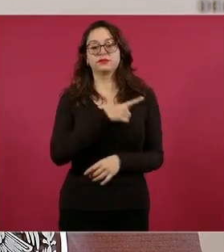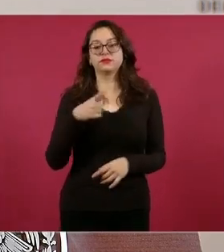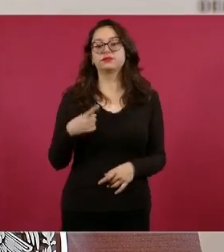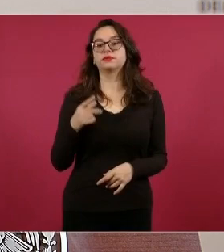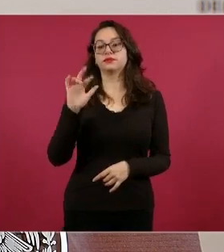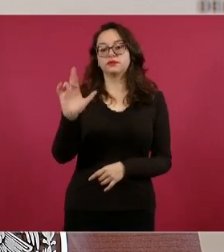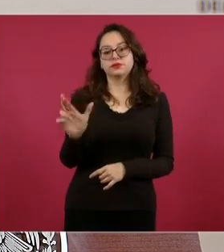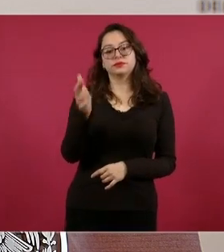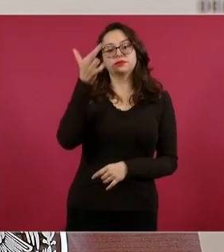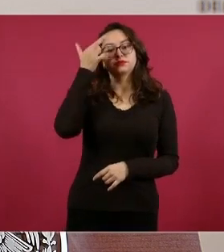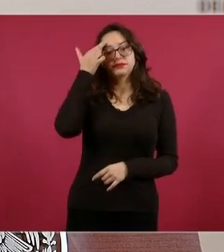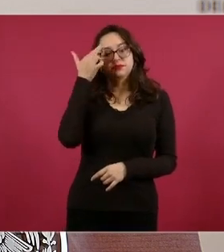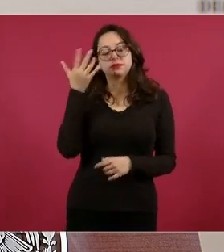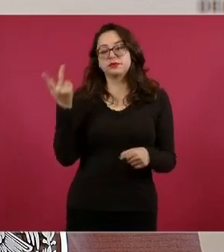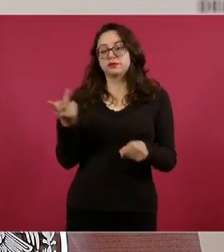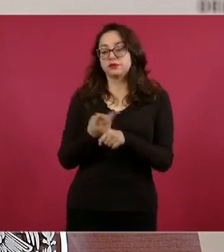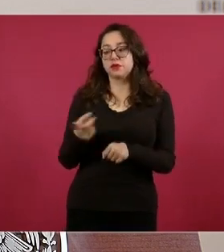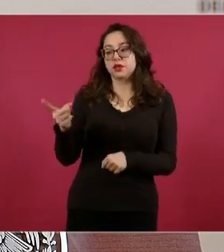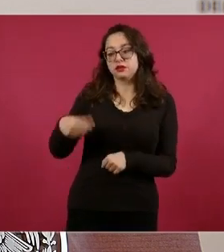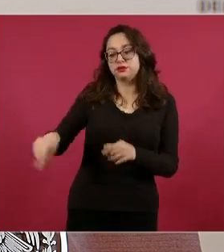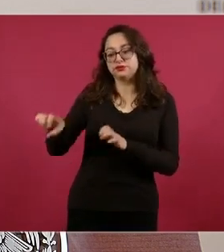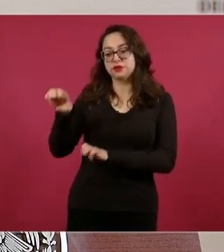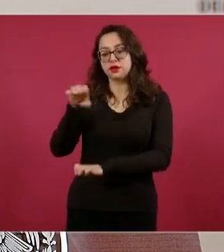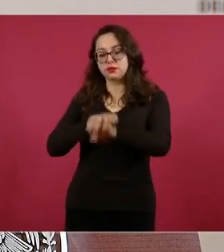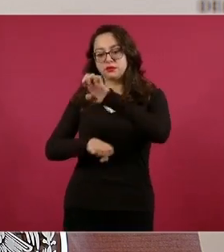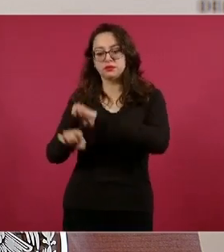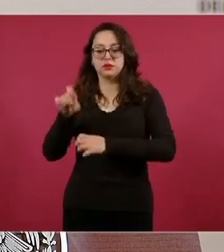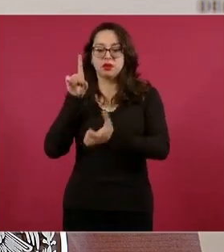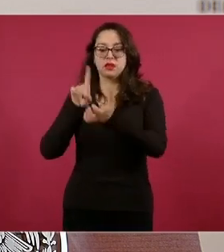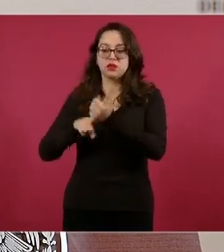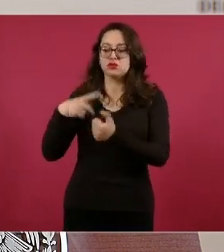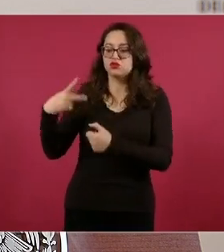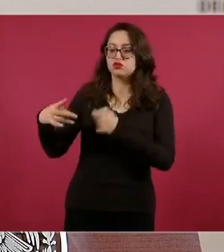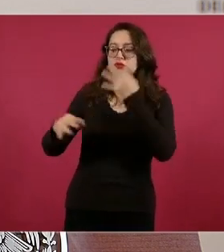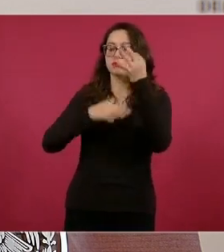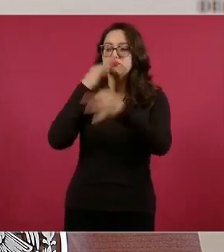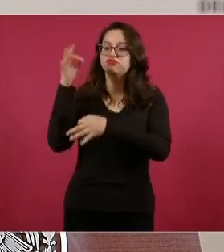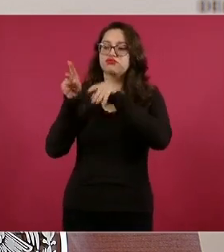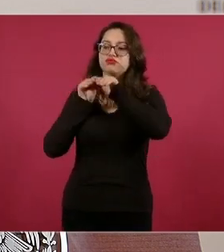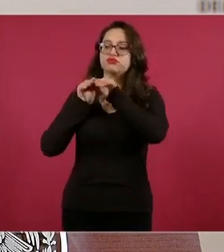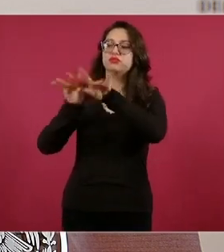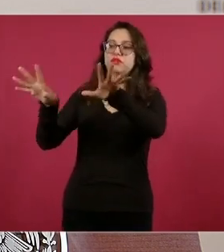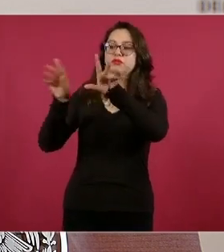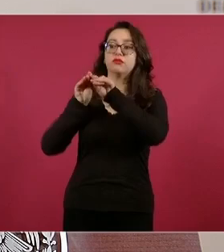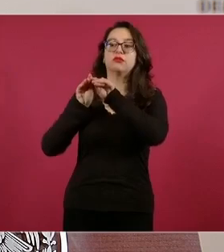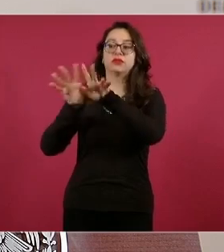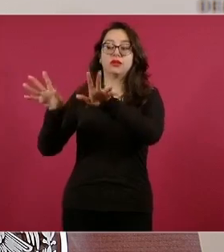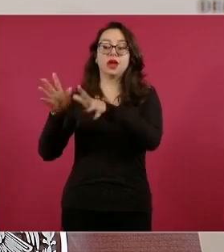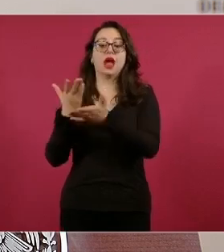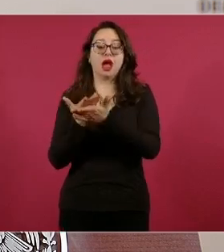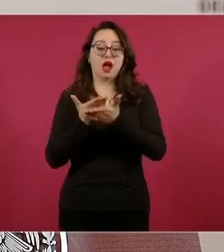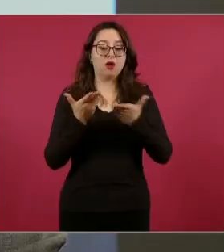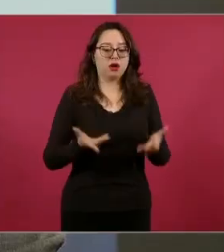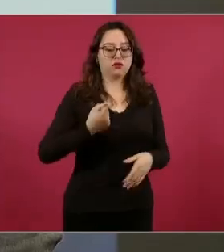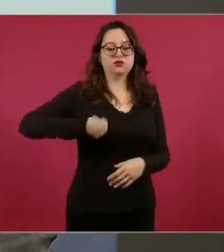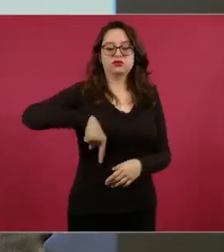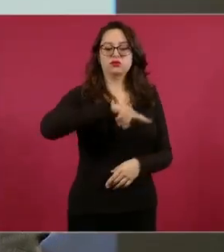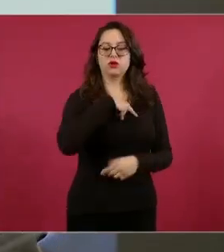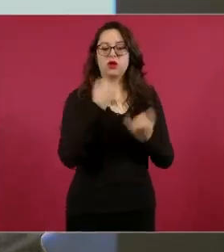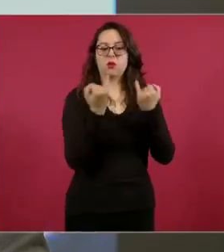comunicación son una herramienta muy poderosa para proteger a la salud, al igual que las leyes y ahora nuestra